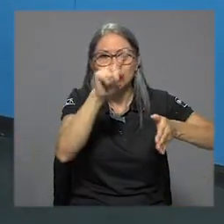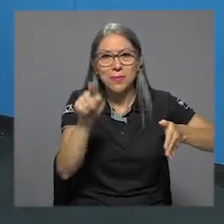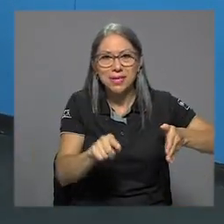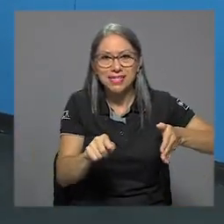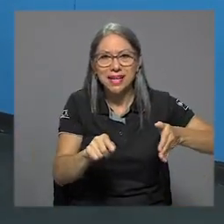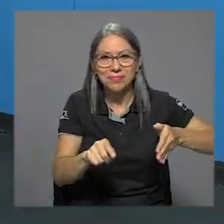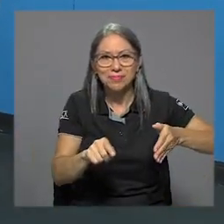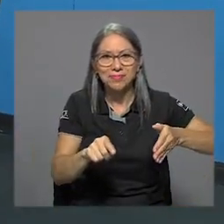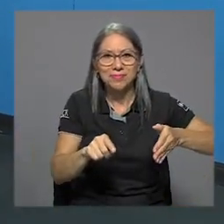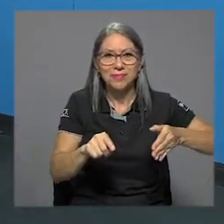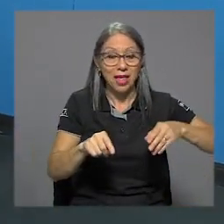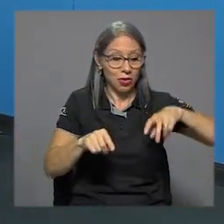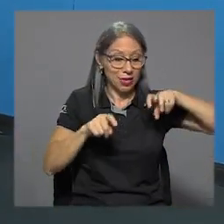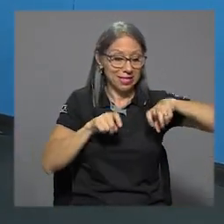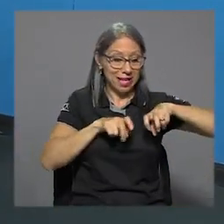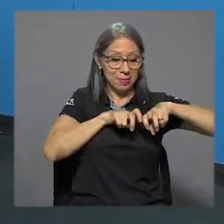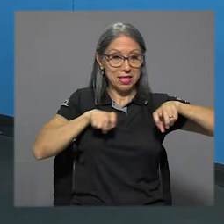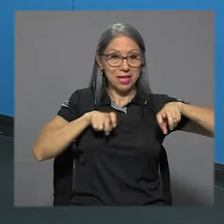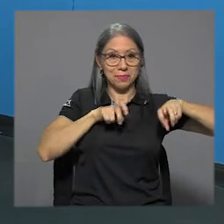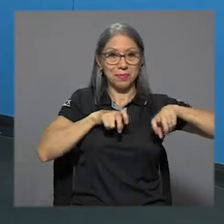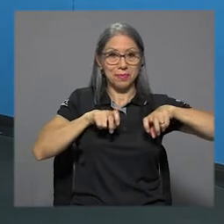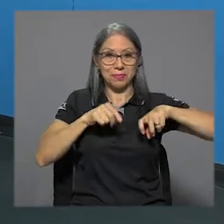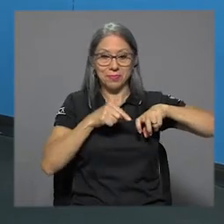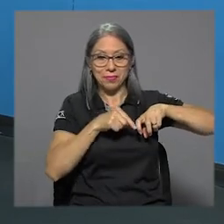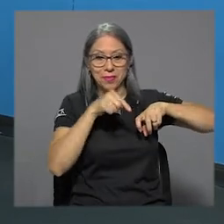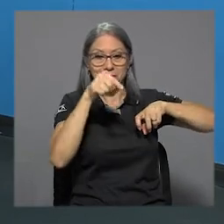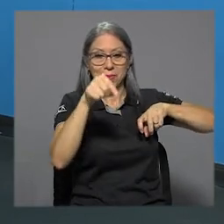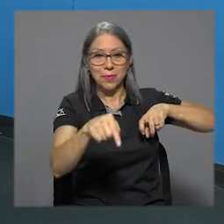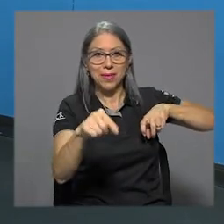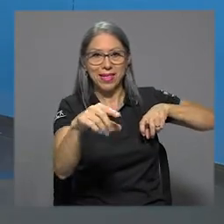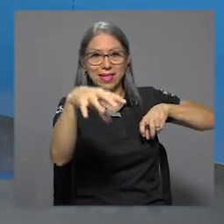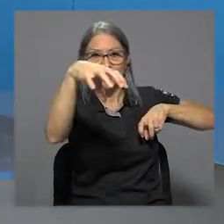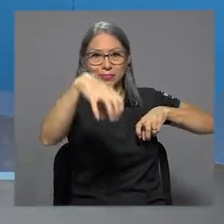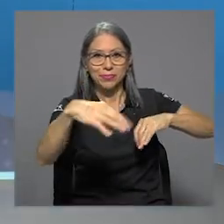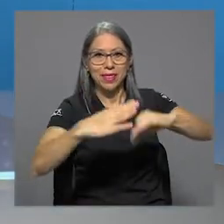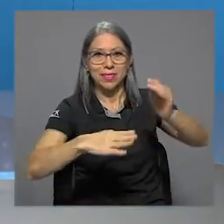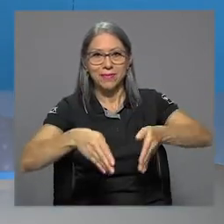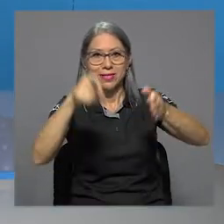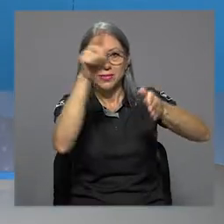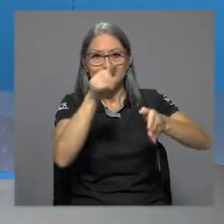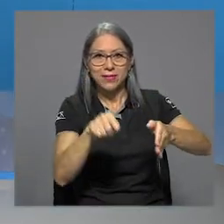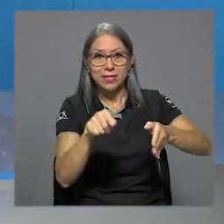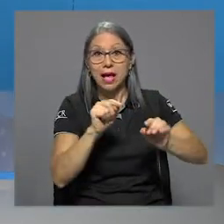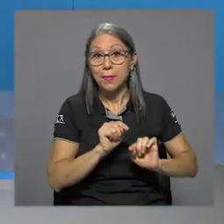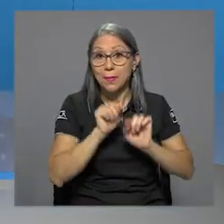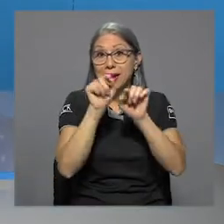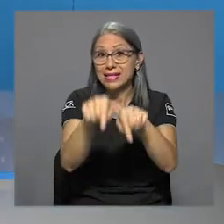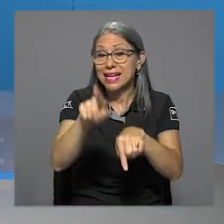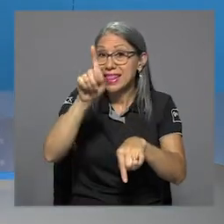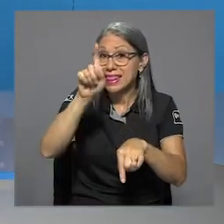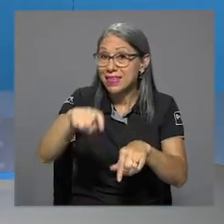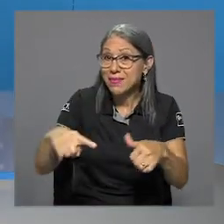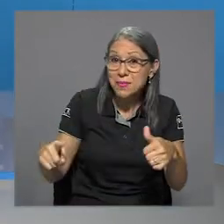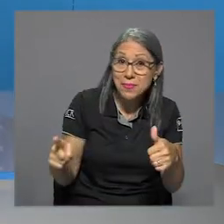el edificio Saprissa, al frente del pretil. Tome en cuenta que para asistir, debe hacerlo con